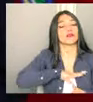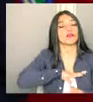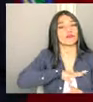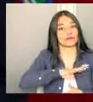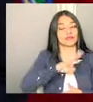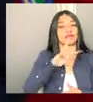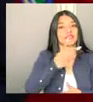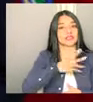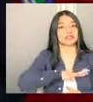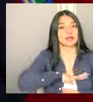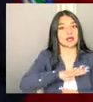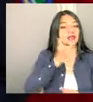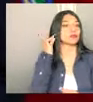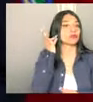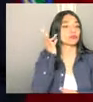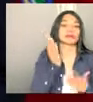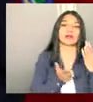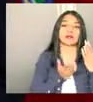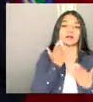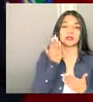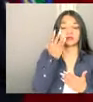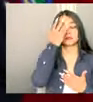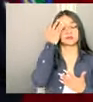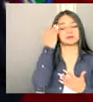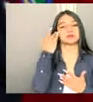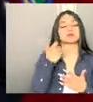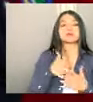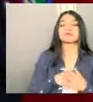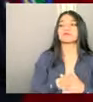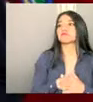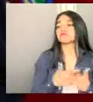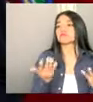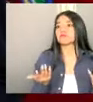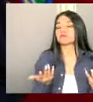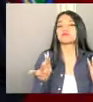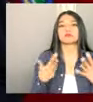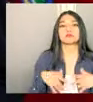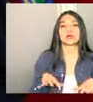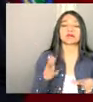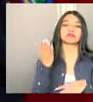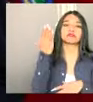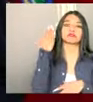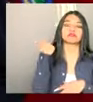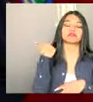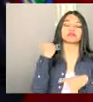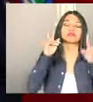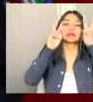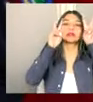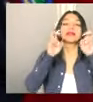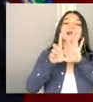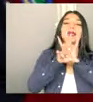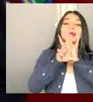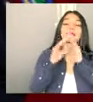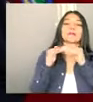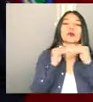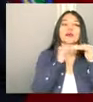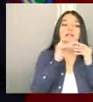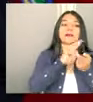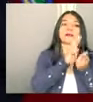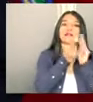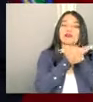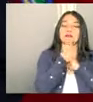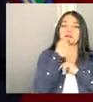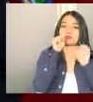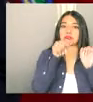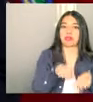Yo creo que esas pues, son productos de la reforma del Código de Democracia. Lo que se trata, yo